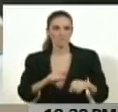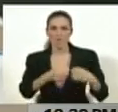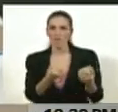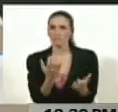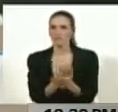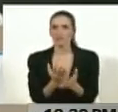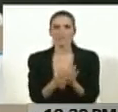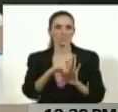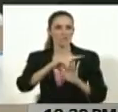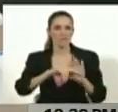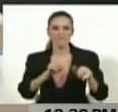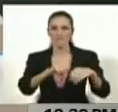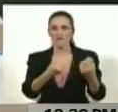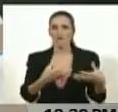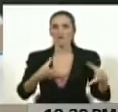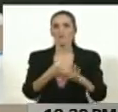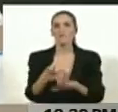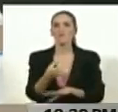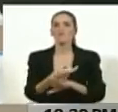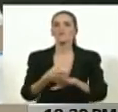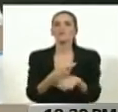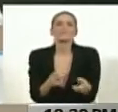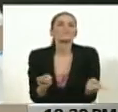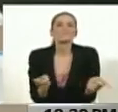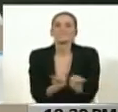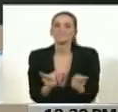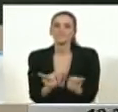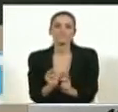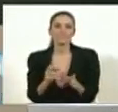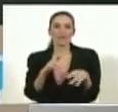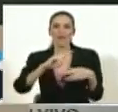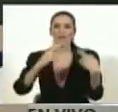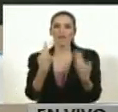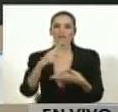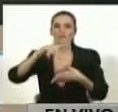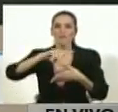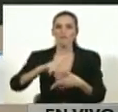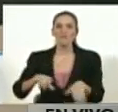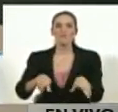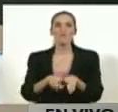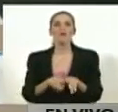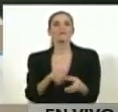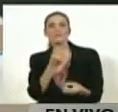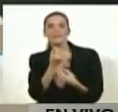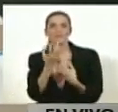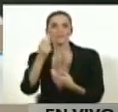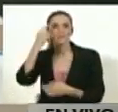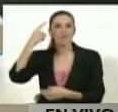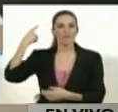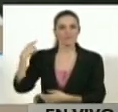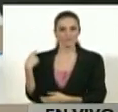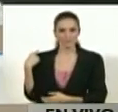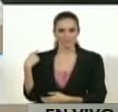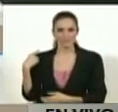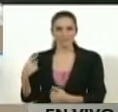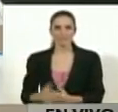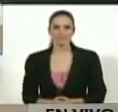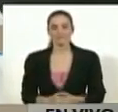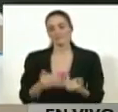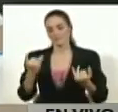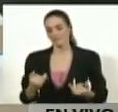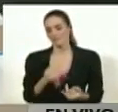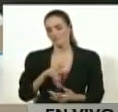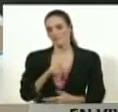violentado por un grupo de gobiernos minoritarios de nuestra región tal como se expresó el día de ayer ya lo